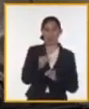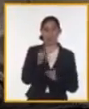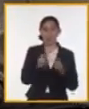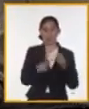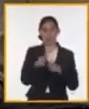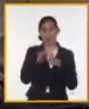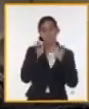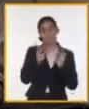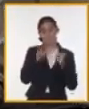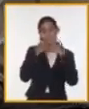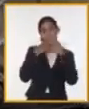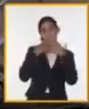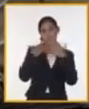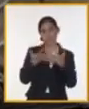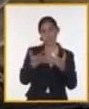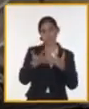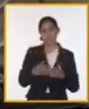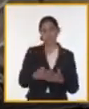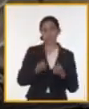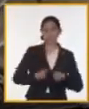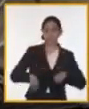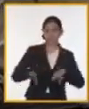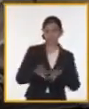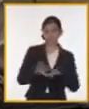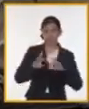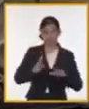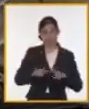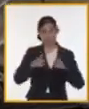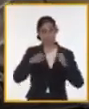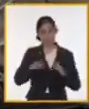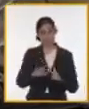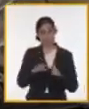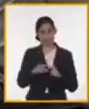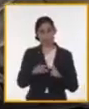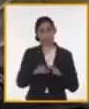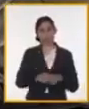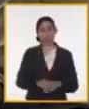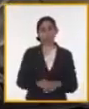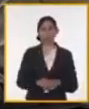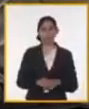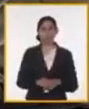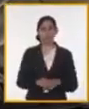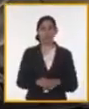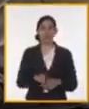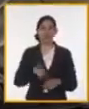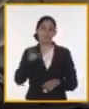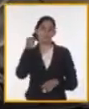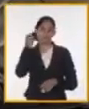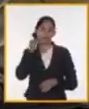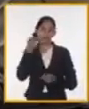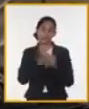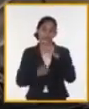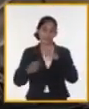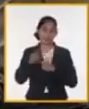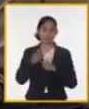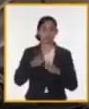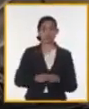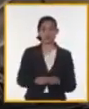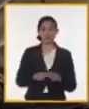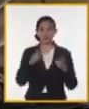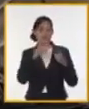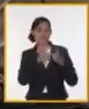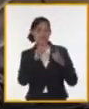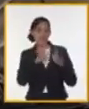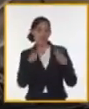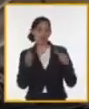aunque a veces hay algunas de esas situaciones que sí parecen ser más esperadas. De manera que creo que ese es un primer elemento. El segundo, creo